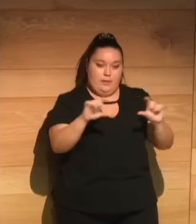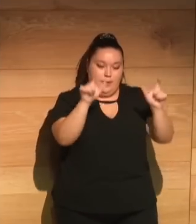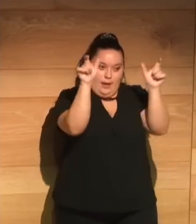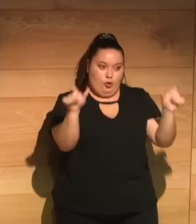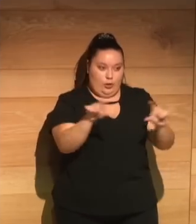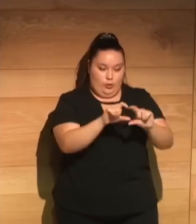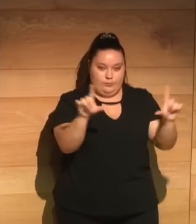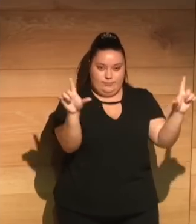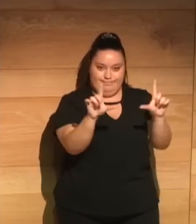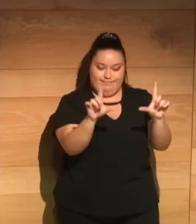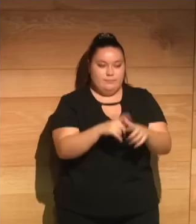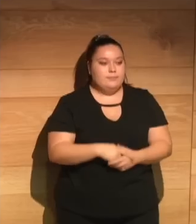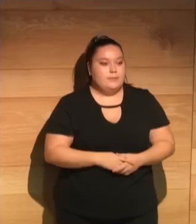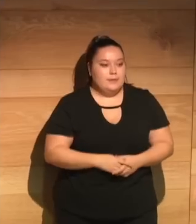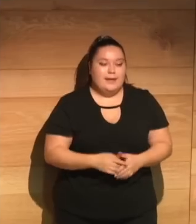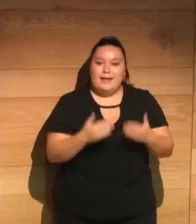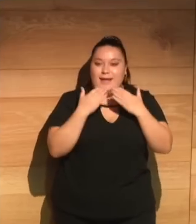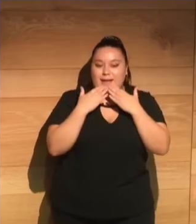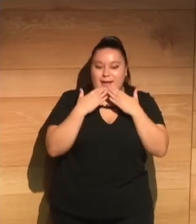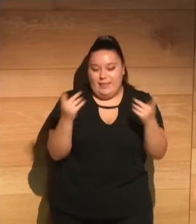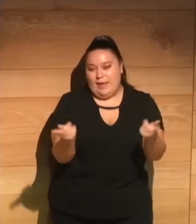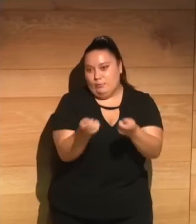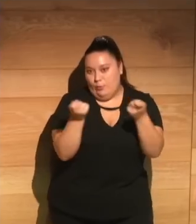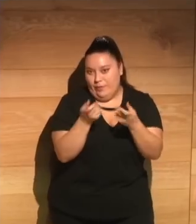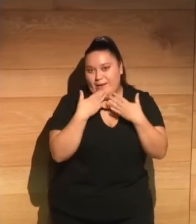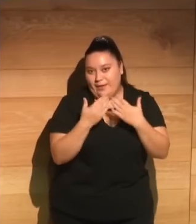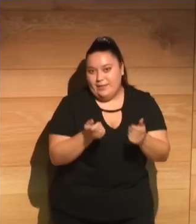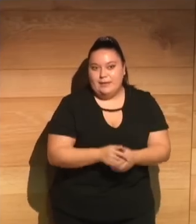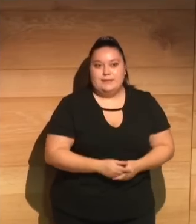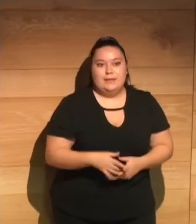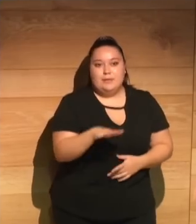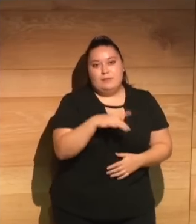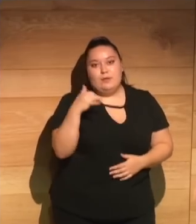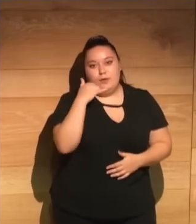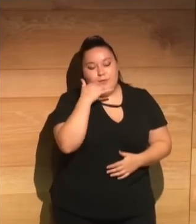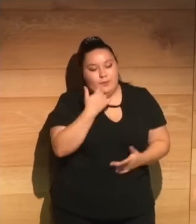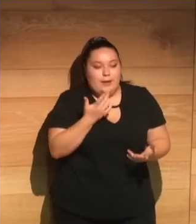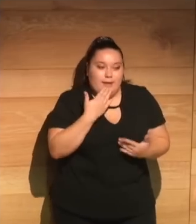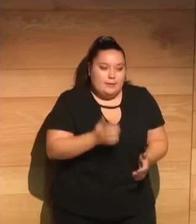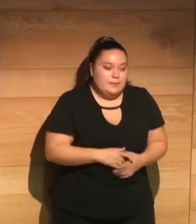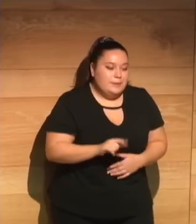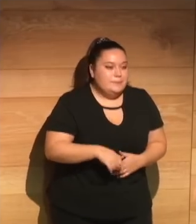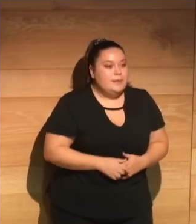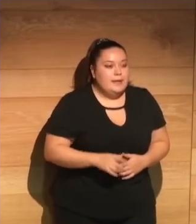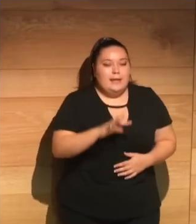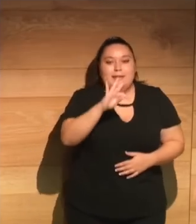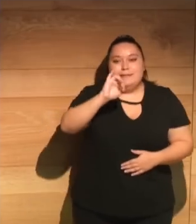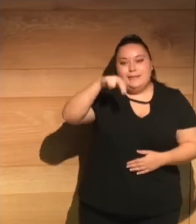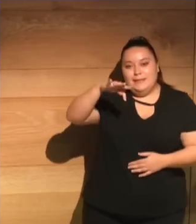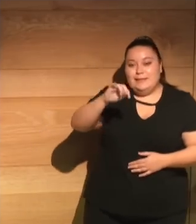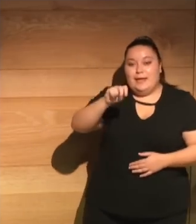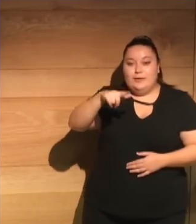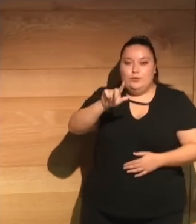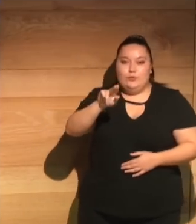manera muy específica. No, pero no Leroy Merlin, sino concretamente... Normalmente es Telefónica, pero hoy... Titan Lux también tiene ahí su parte. Titan Lux también ha pillado, bueno, la